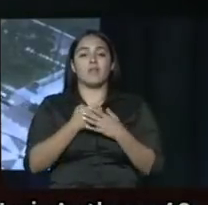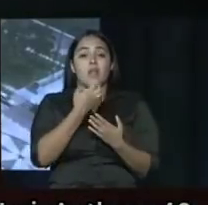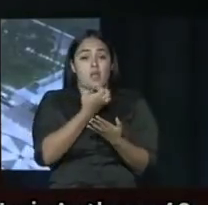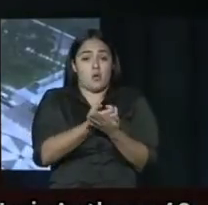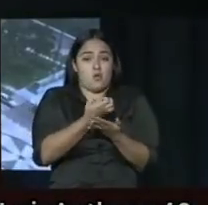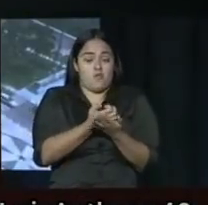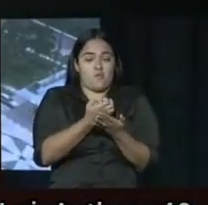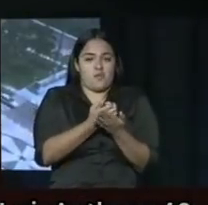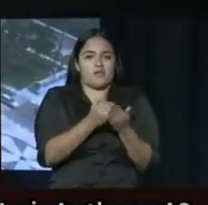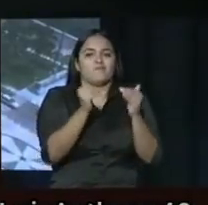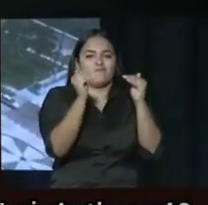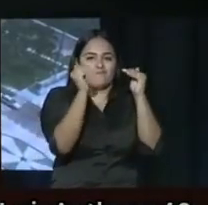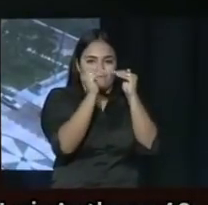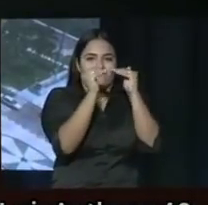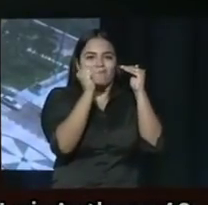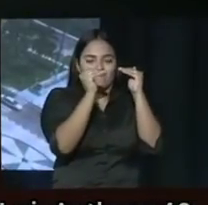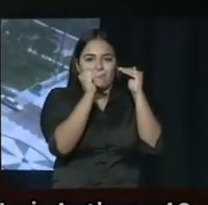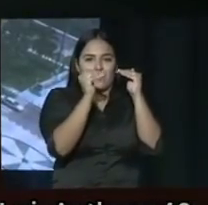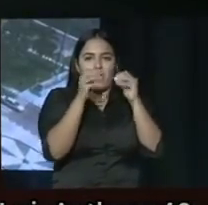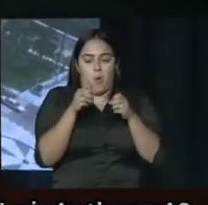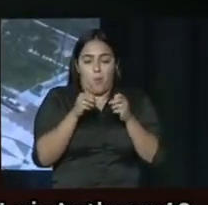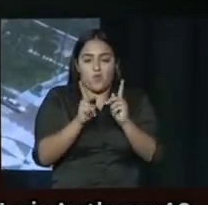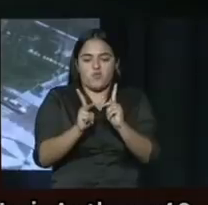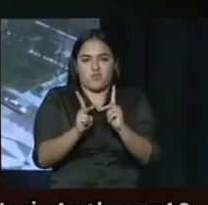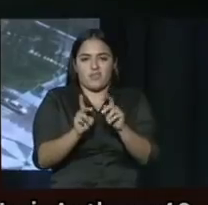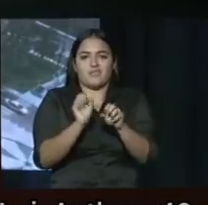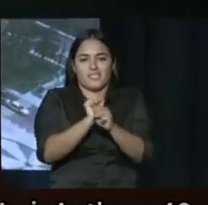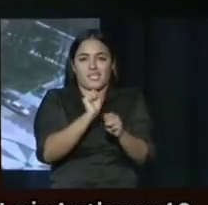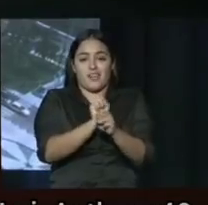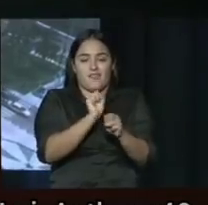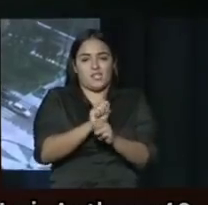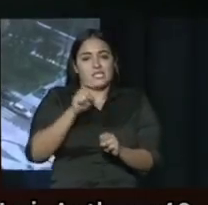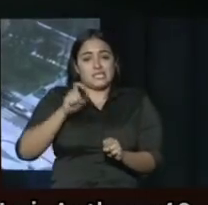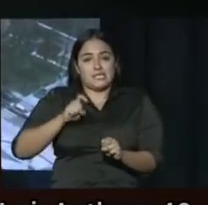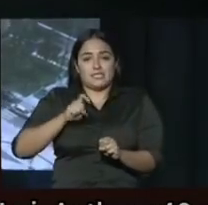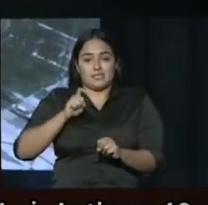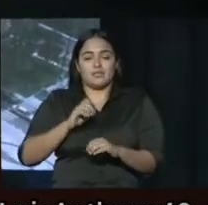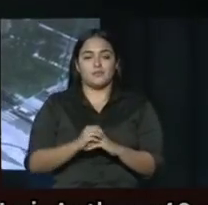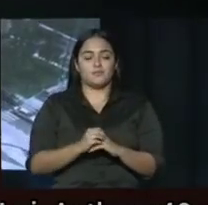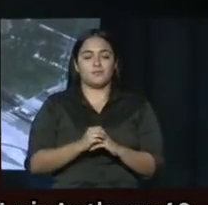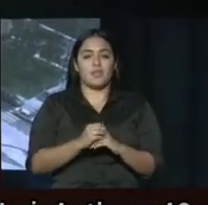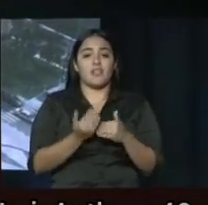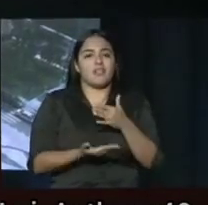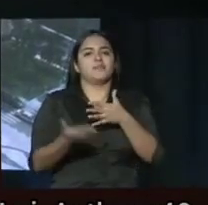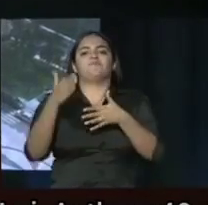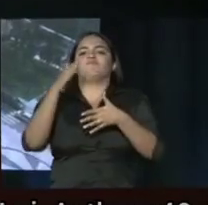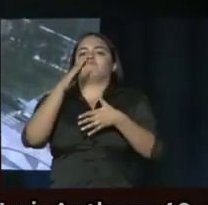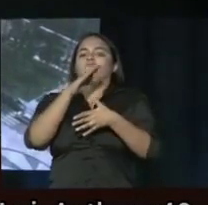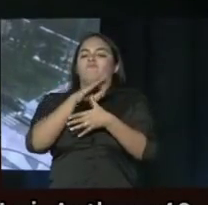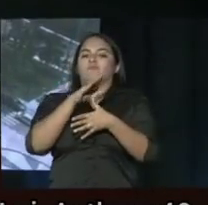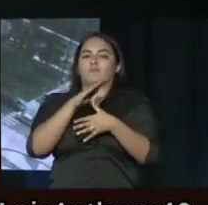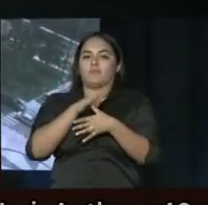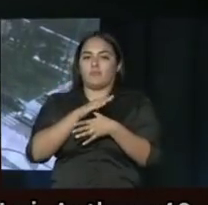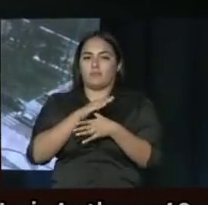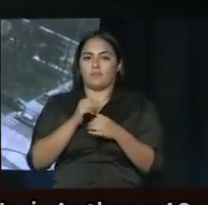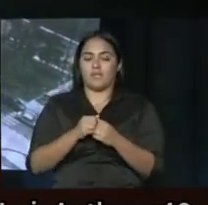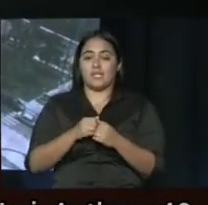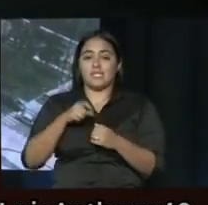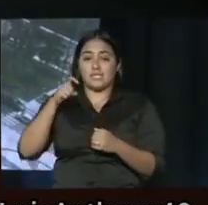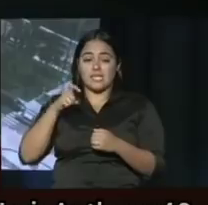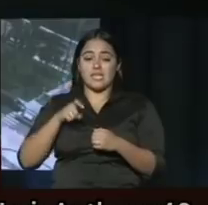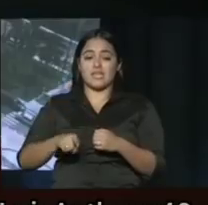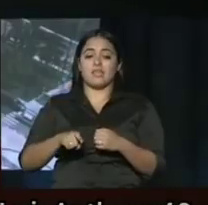que genere las oportunidades y los empleos que necesitamos tiene la más alta prioridad. Tenemos que maximizar el